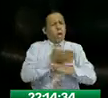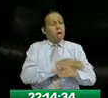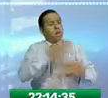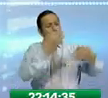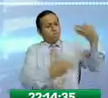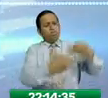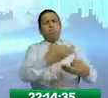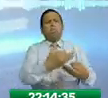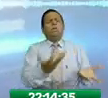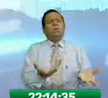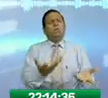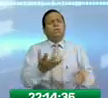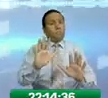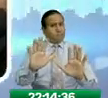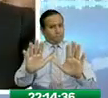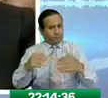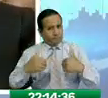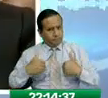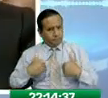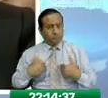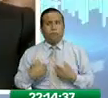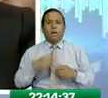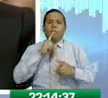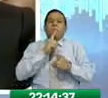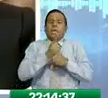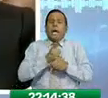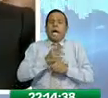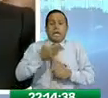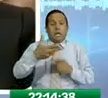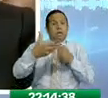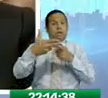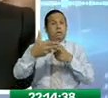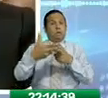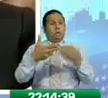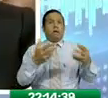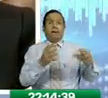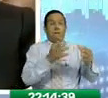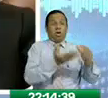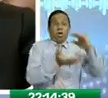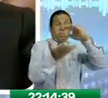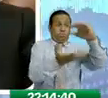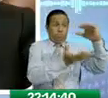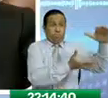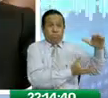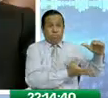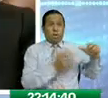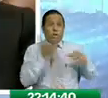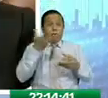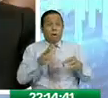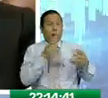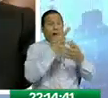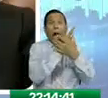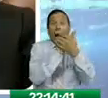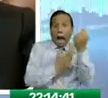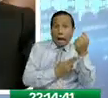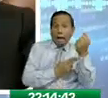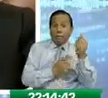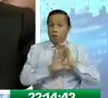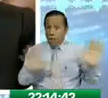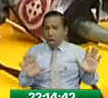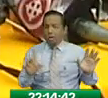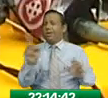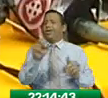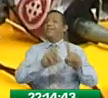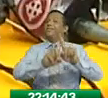expresidente. No es que las armas tienen que estar con los insumos médicos, son dos temas distintos que no se encuentran